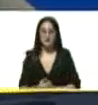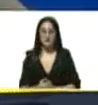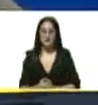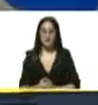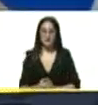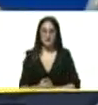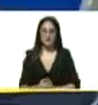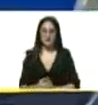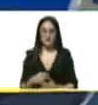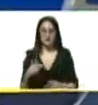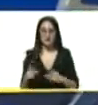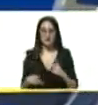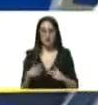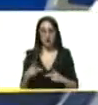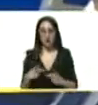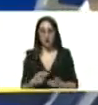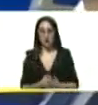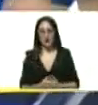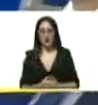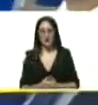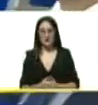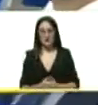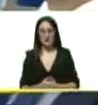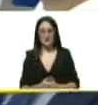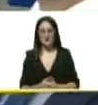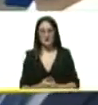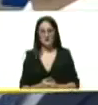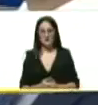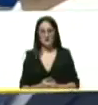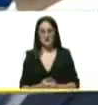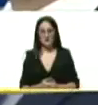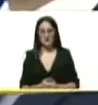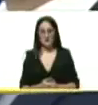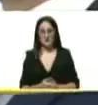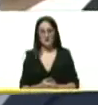productiva. Wilmar Castro Sotelo, tiene que ver contigo.